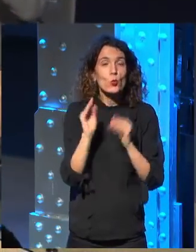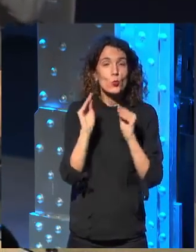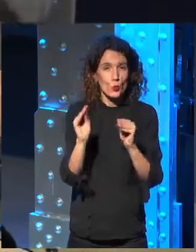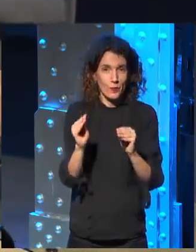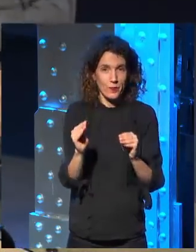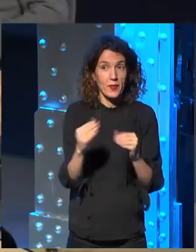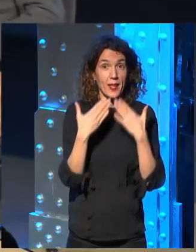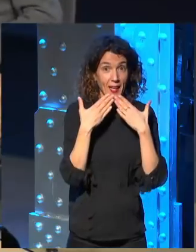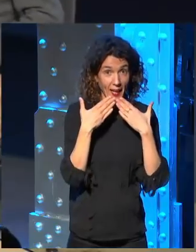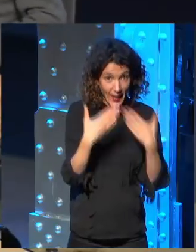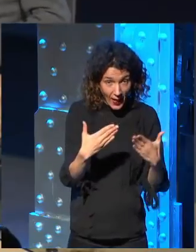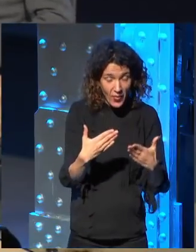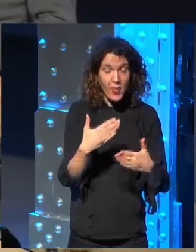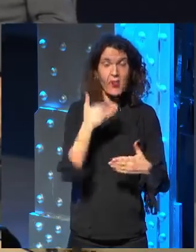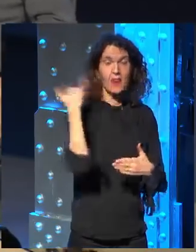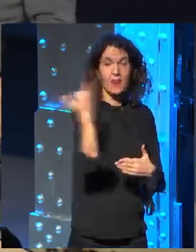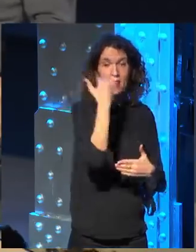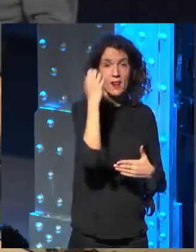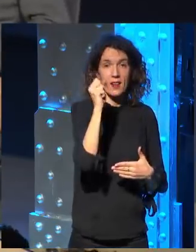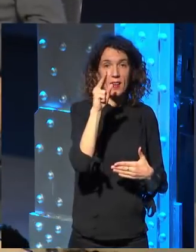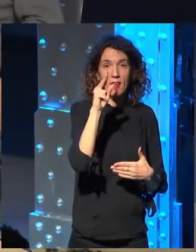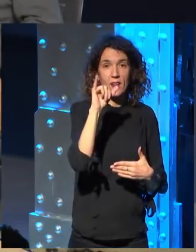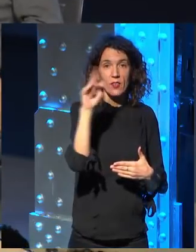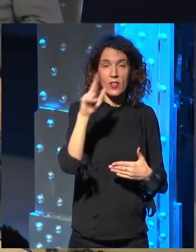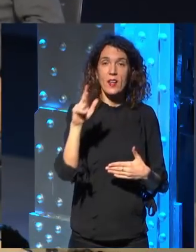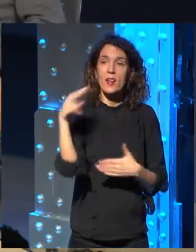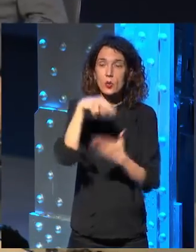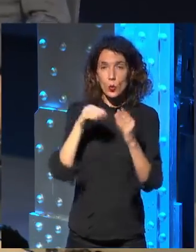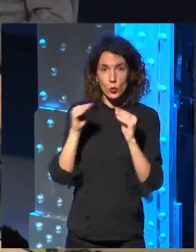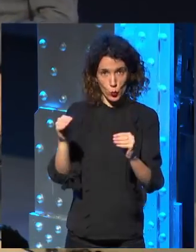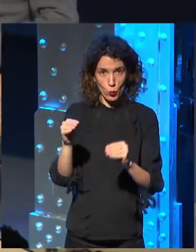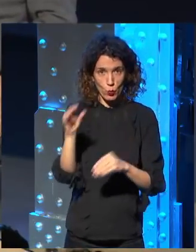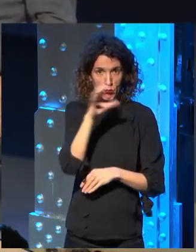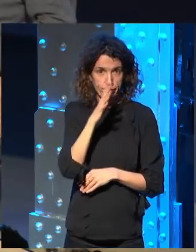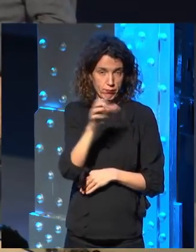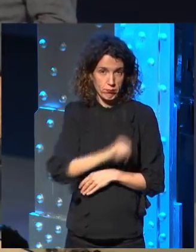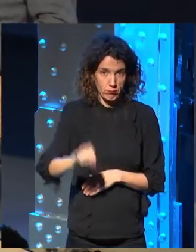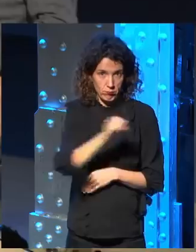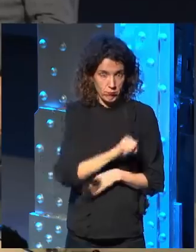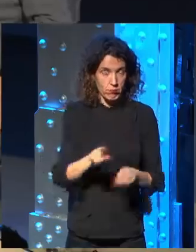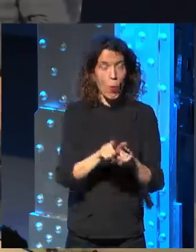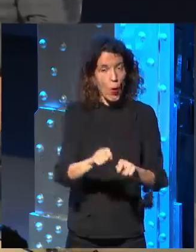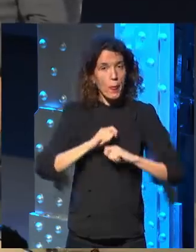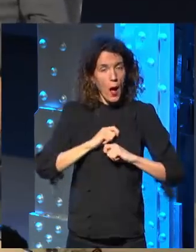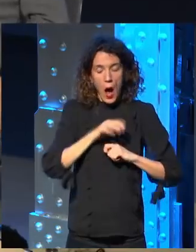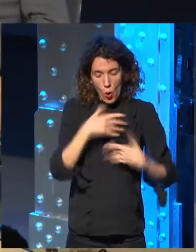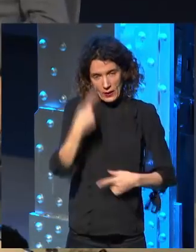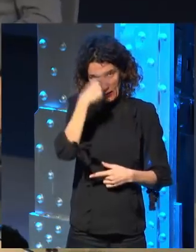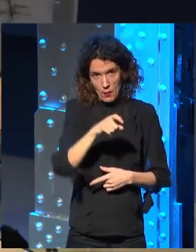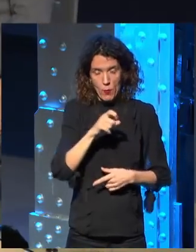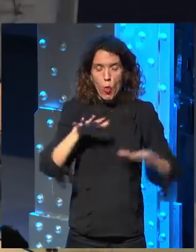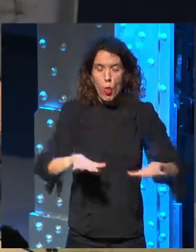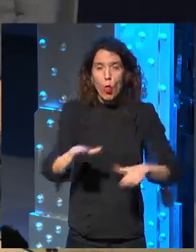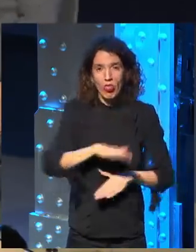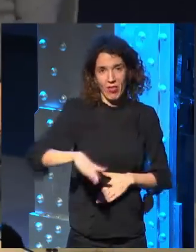presentación y gracias a Javier por su lectura magnífica, que creo que nos ha puesto en situación, ¿no?